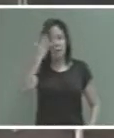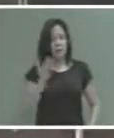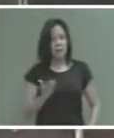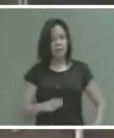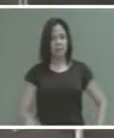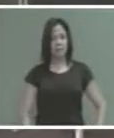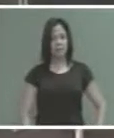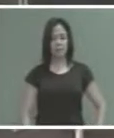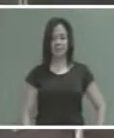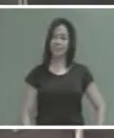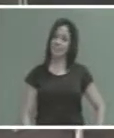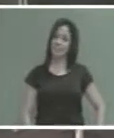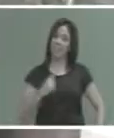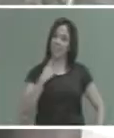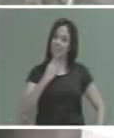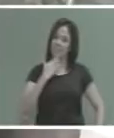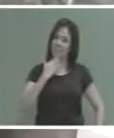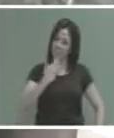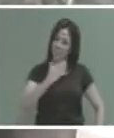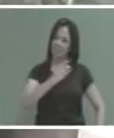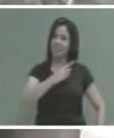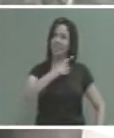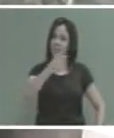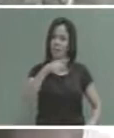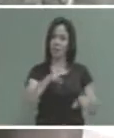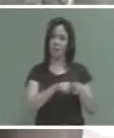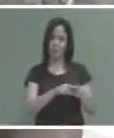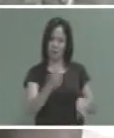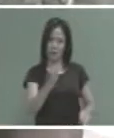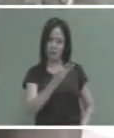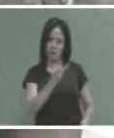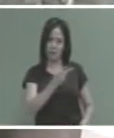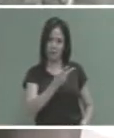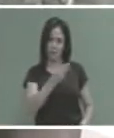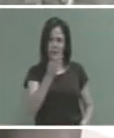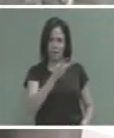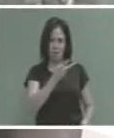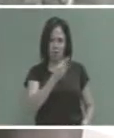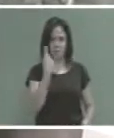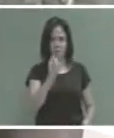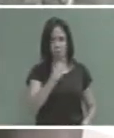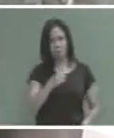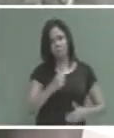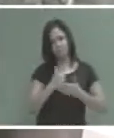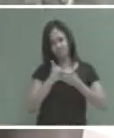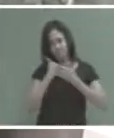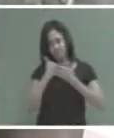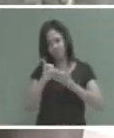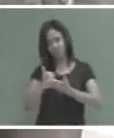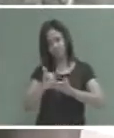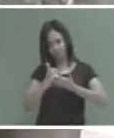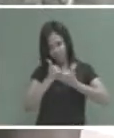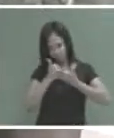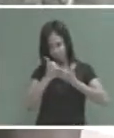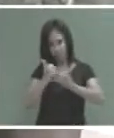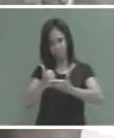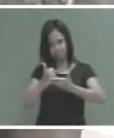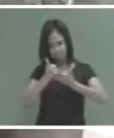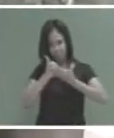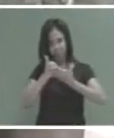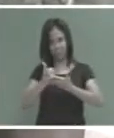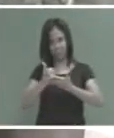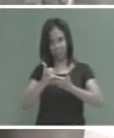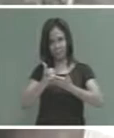Bueno, gracias a Dios, y le doy gracias a ellos, que por la perseverancia de ellos, de saber que en sí,